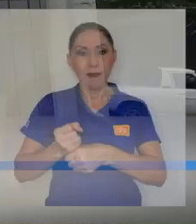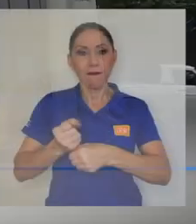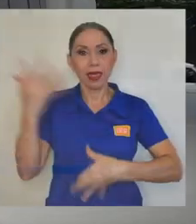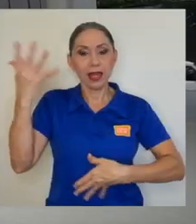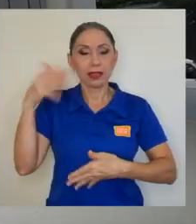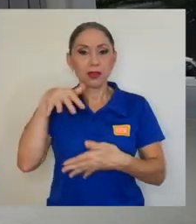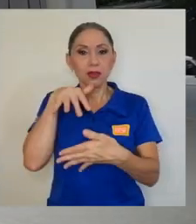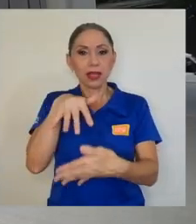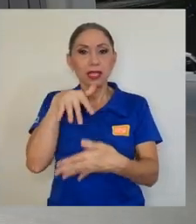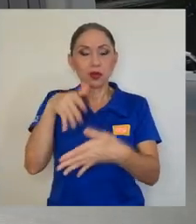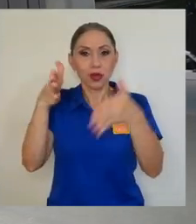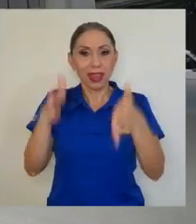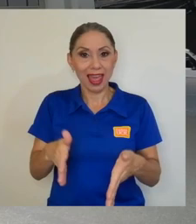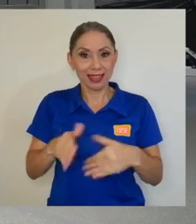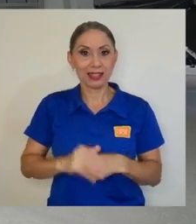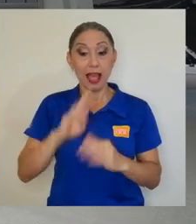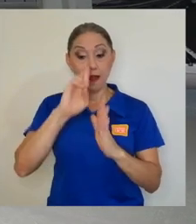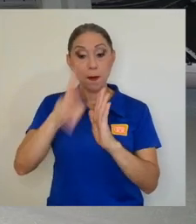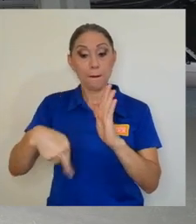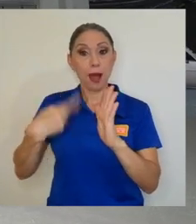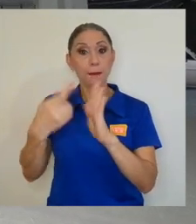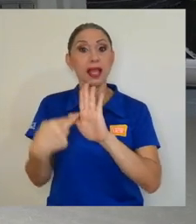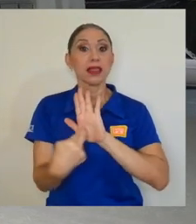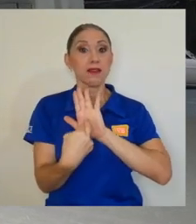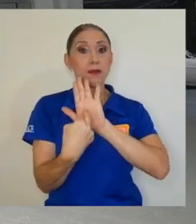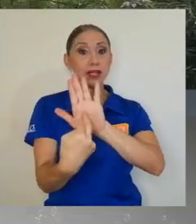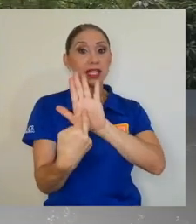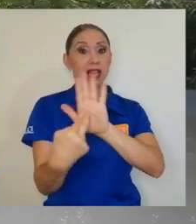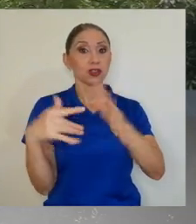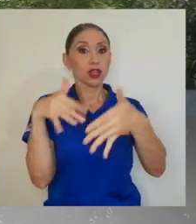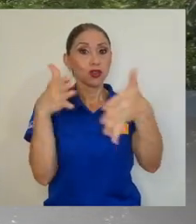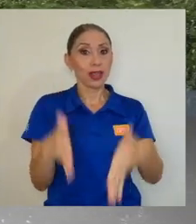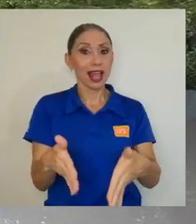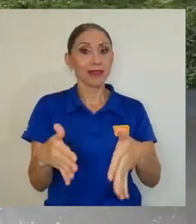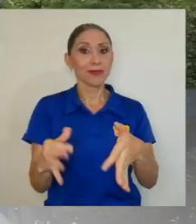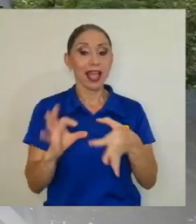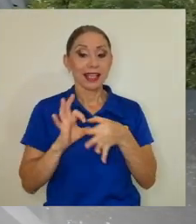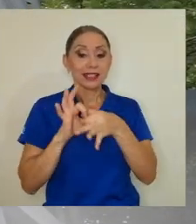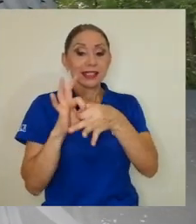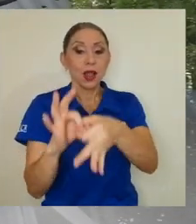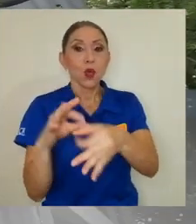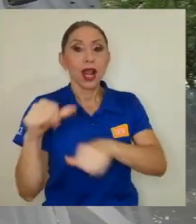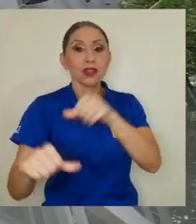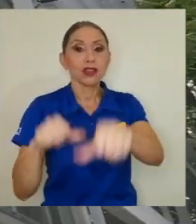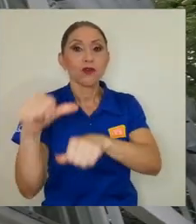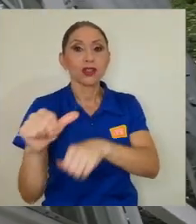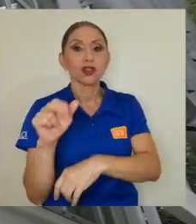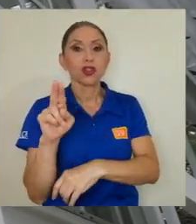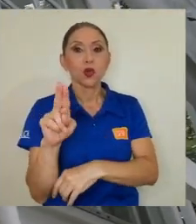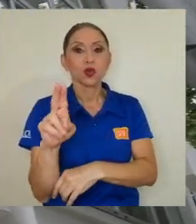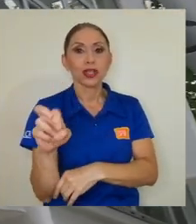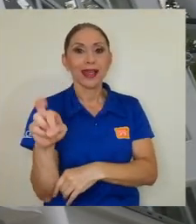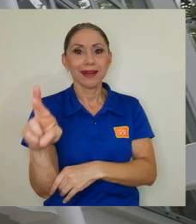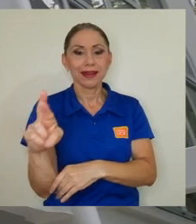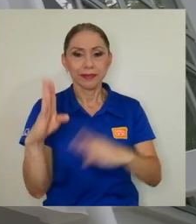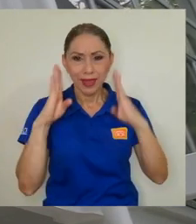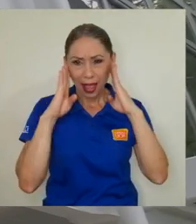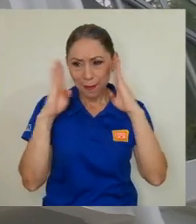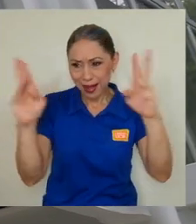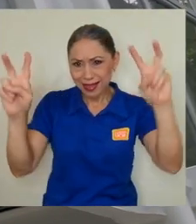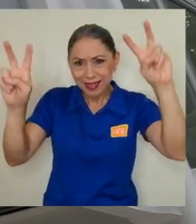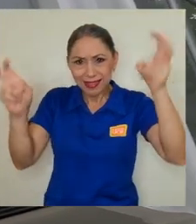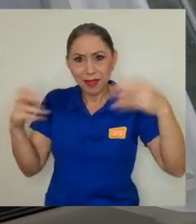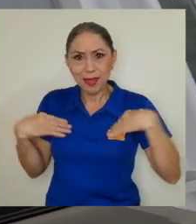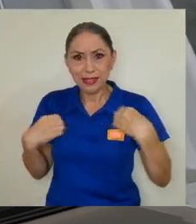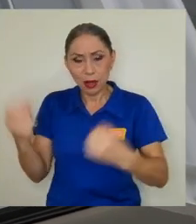La Federación de Estudiantes, en su papel de representación estudiantil, se une a los esfuerzos que está realizando la UCR para atender el tema